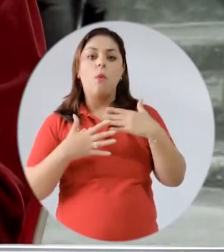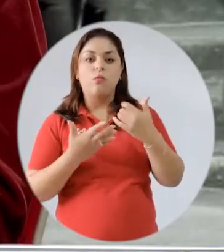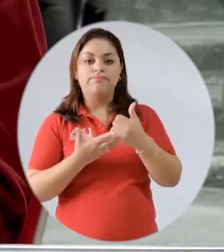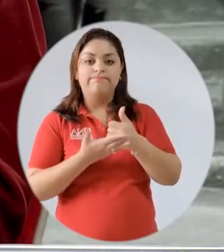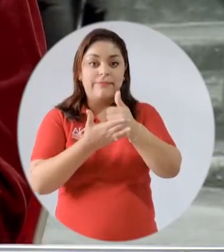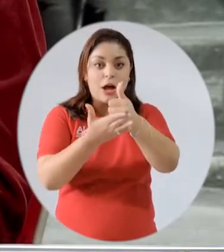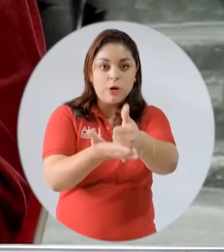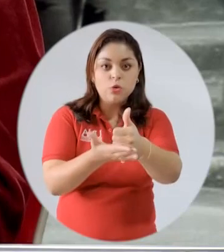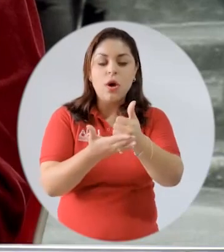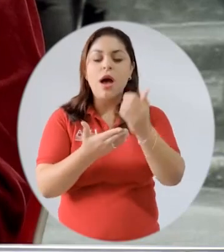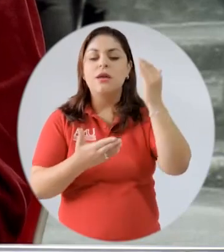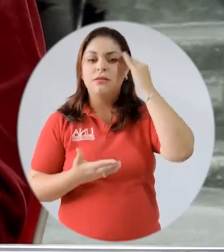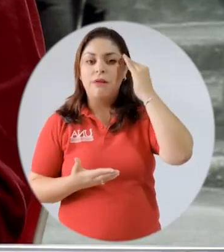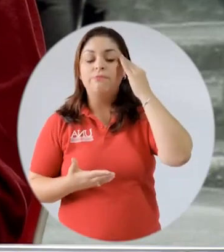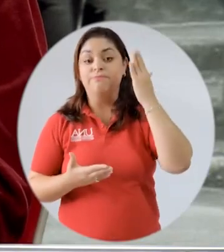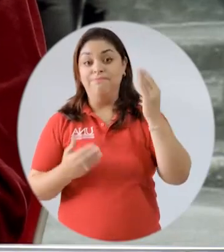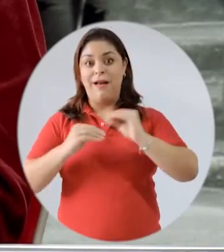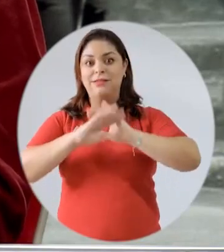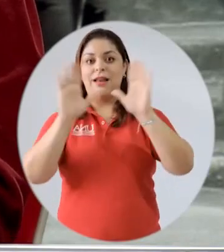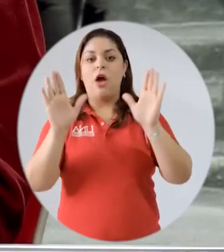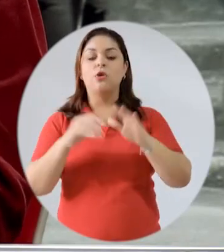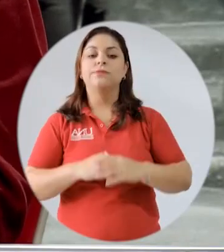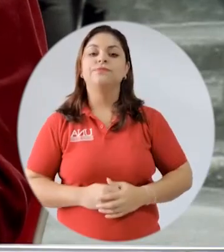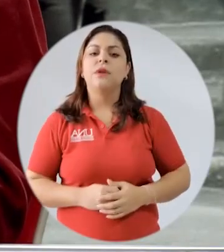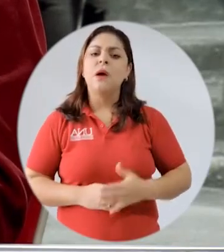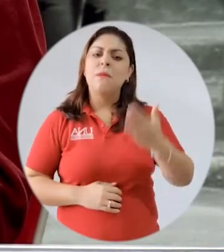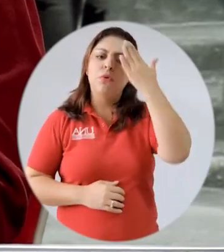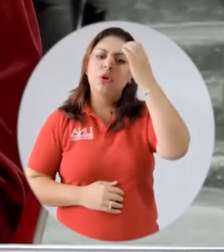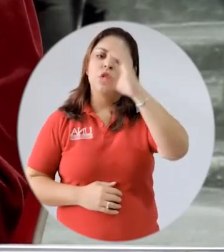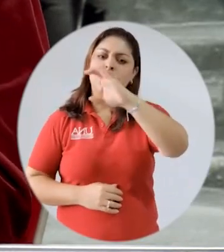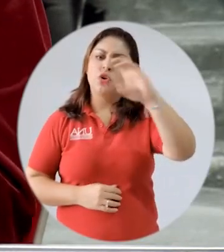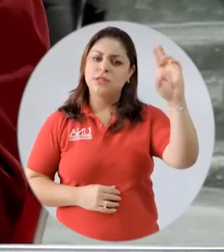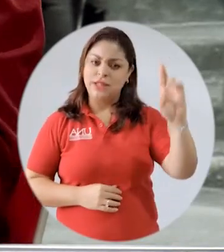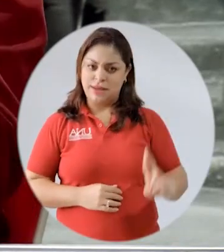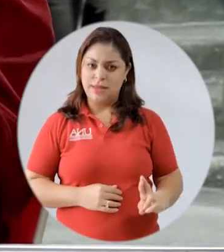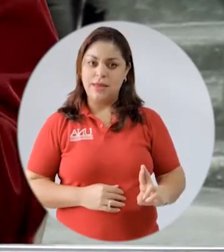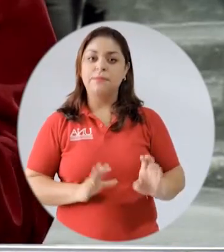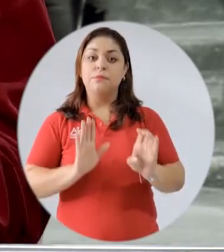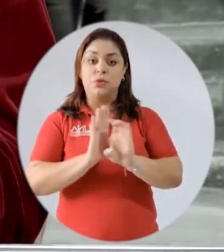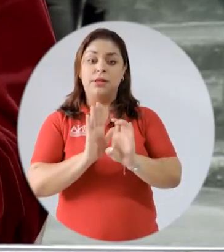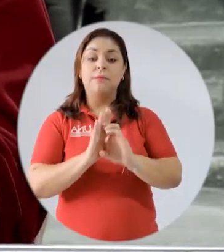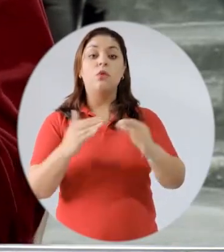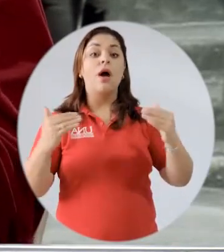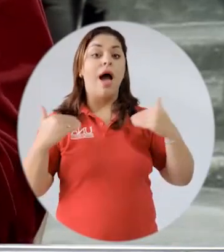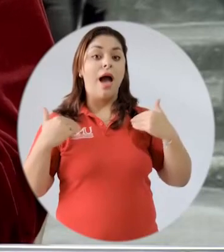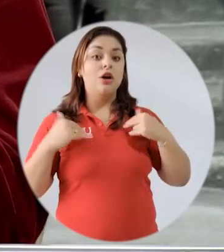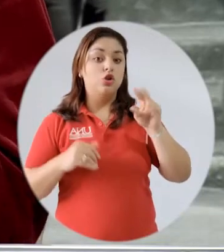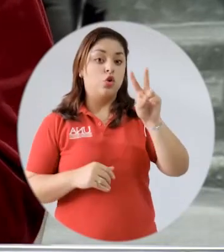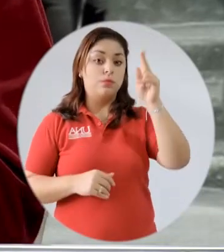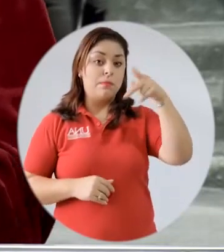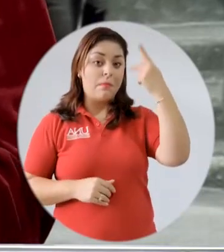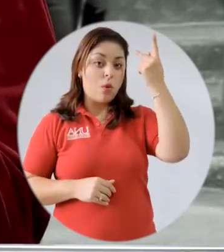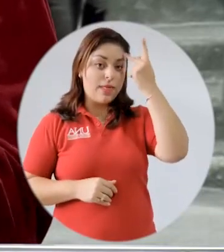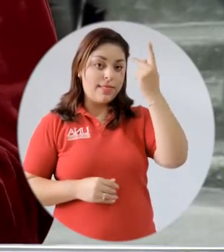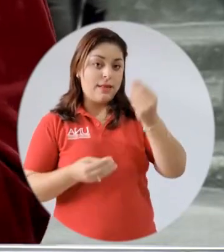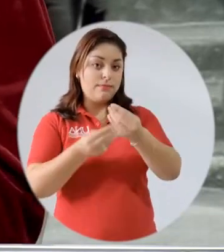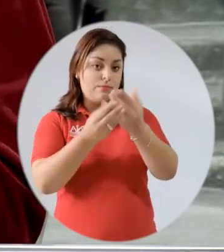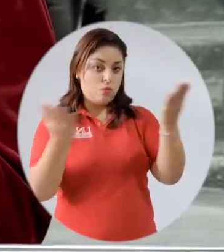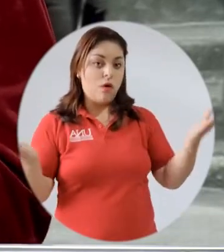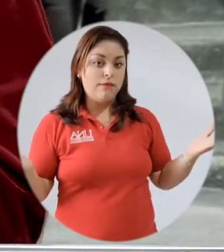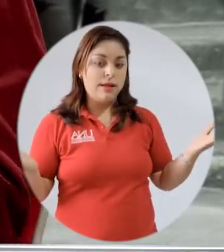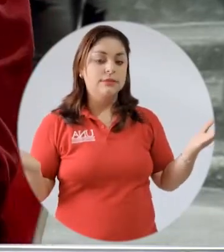nivel de transporte, no le alcanzaría a una mujer. Y si estamos hablando de los quintiles más pobres, ¿verdad?